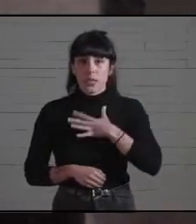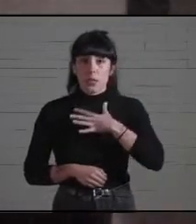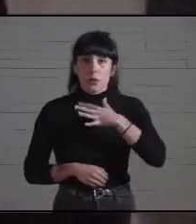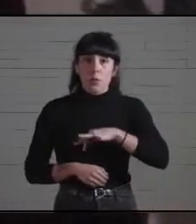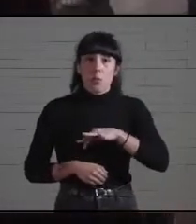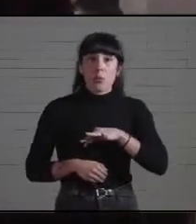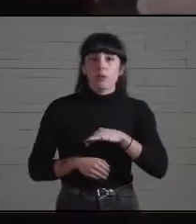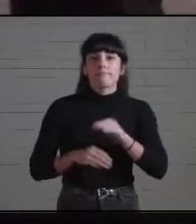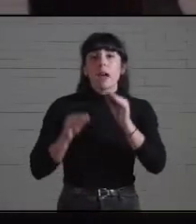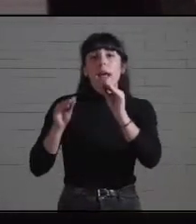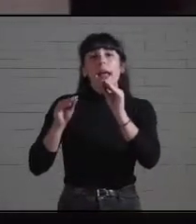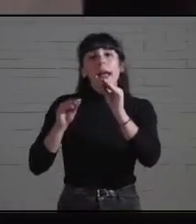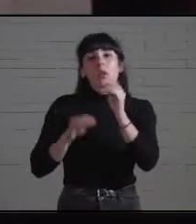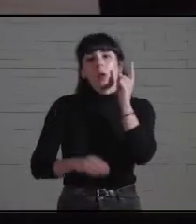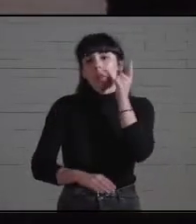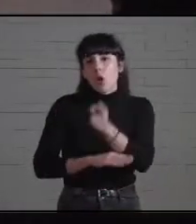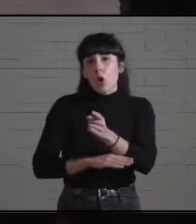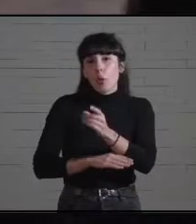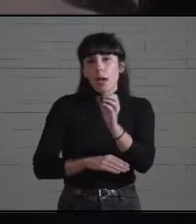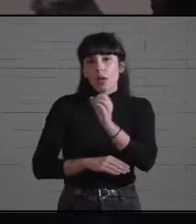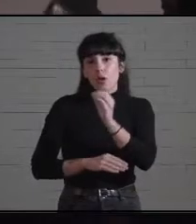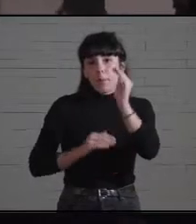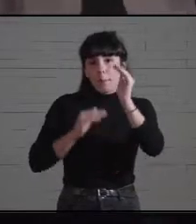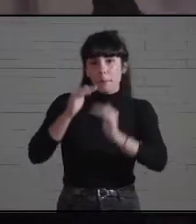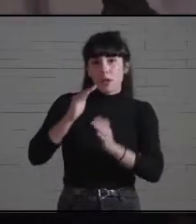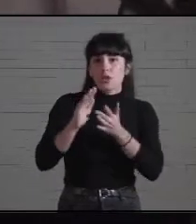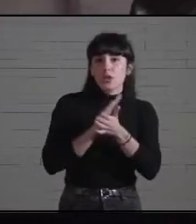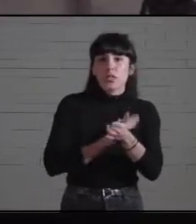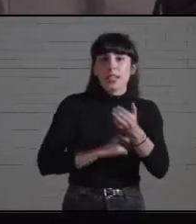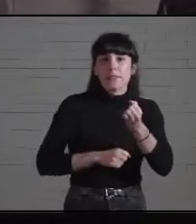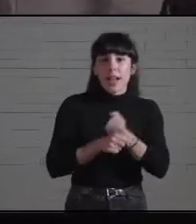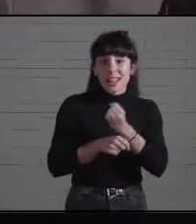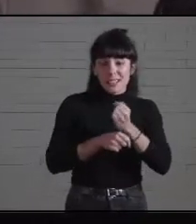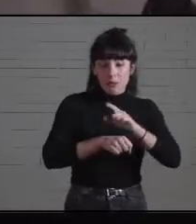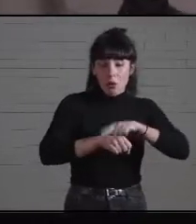un 40% que ha perdido horas de trabajo,